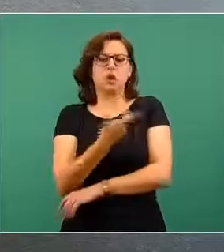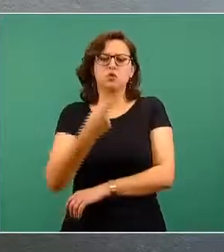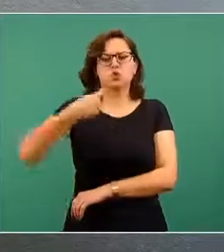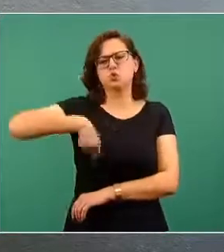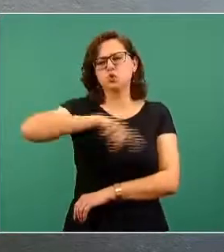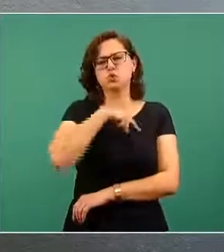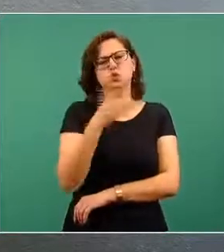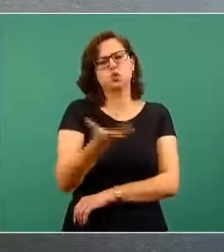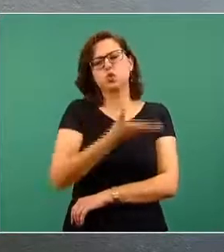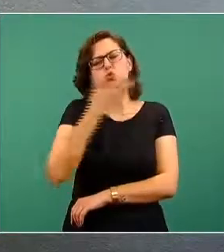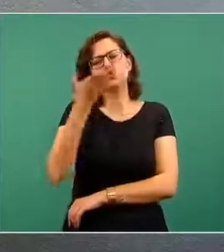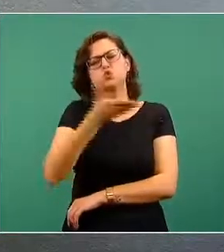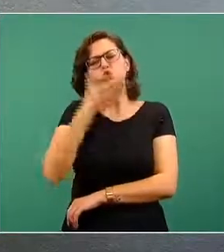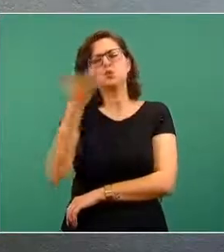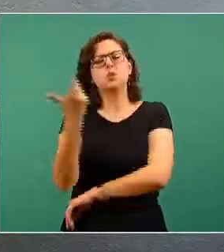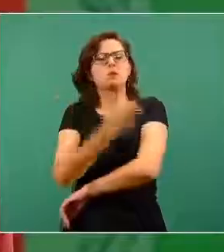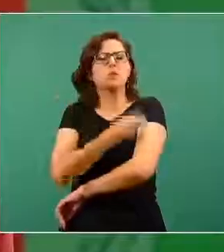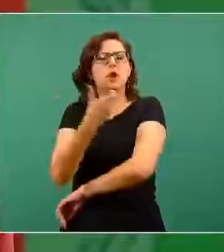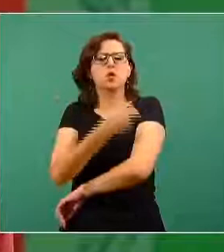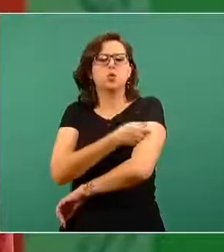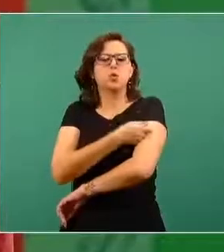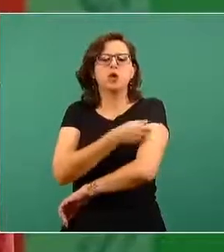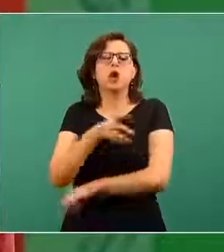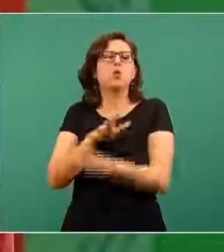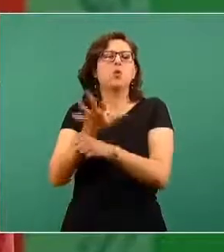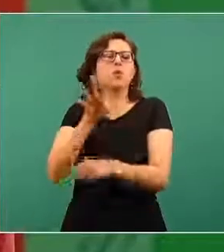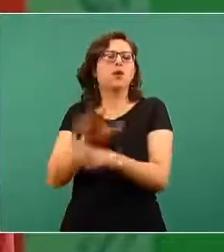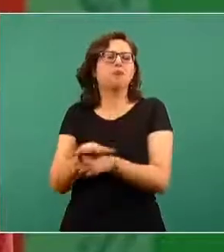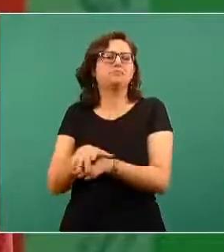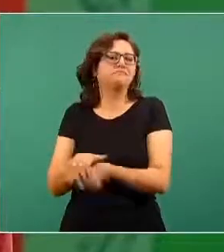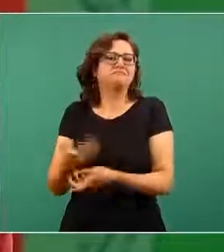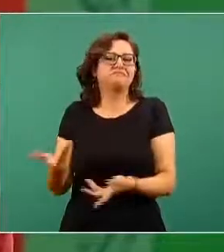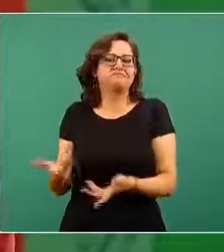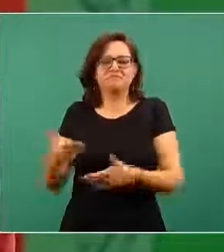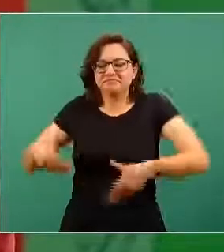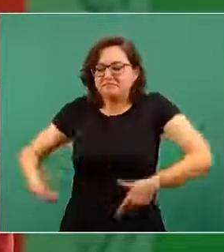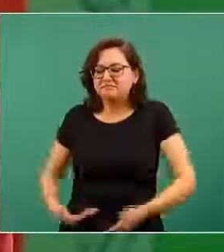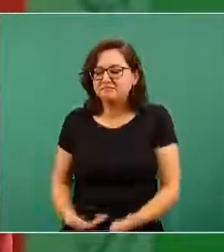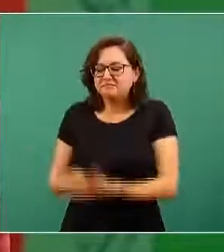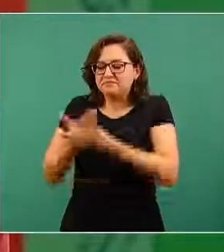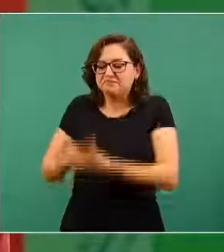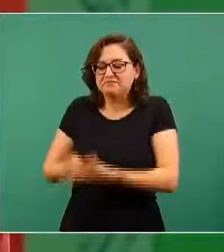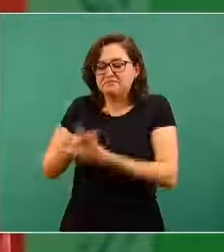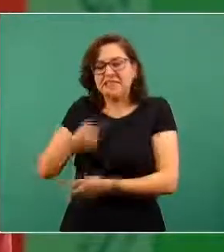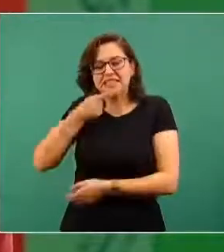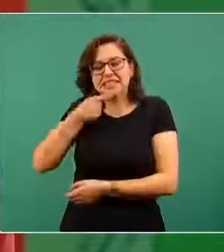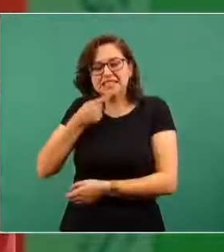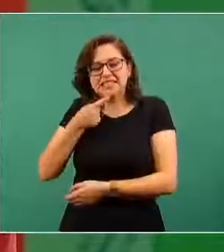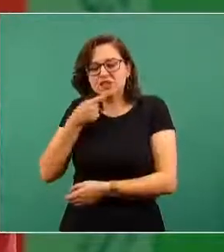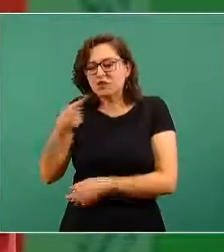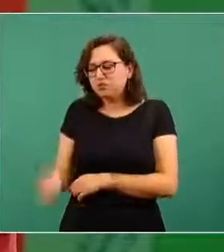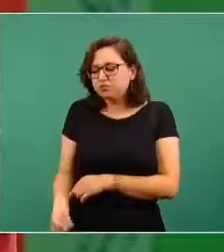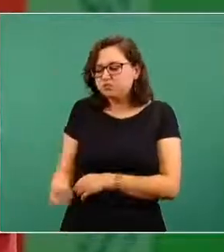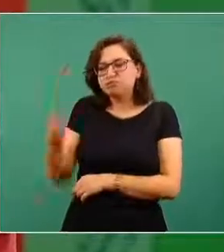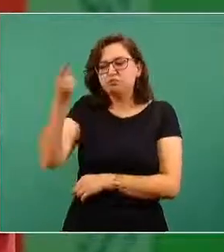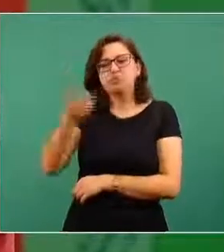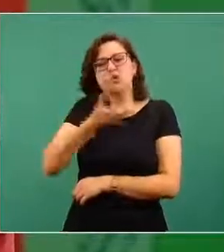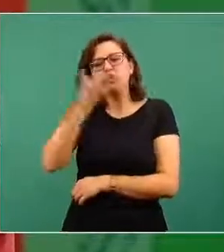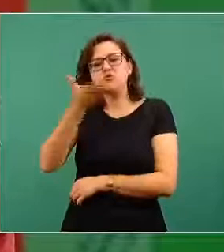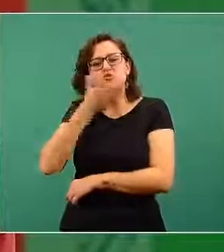más acostumbrados, que son aquellas del programa rutinario, del programa de vacunación